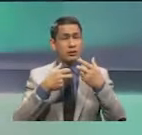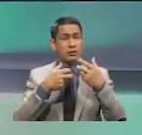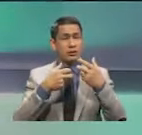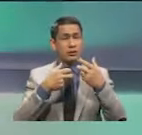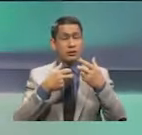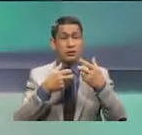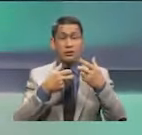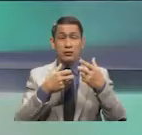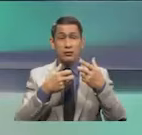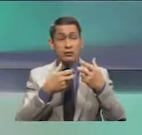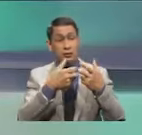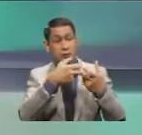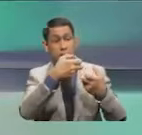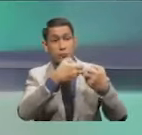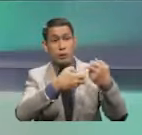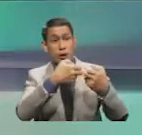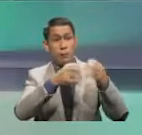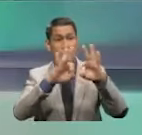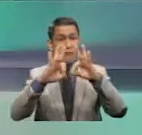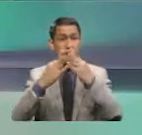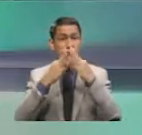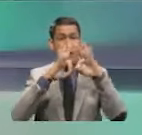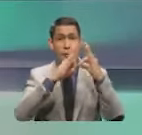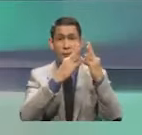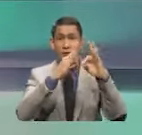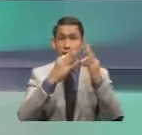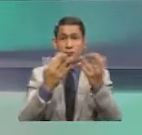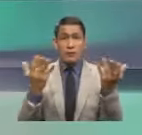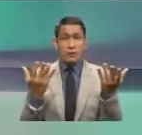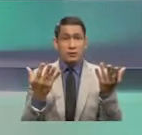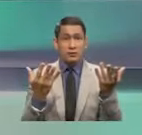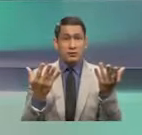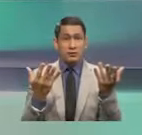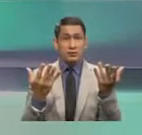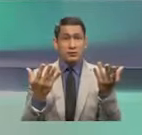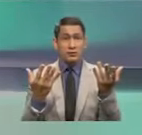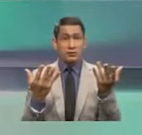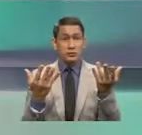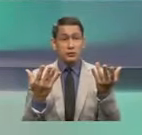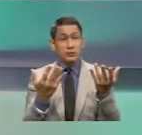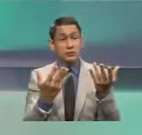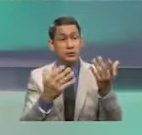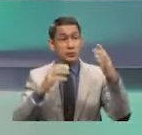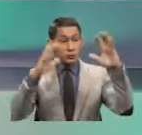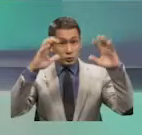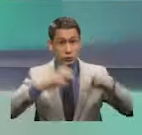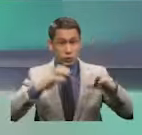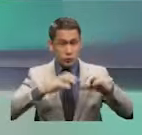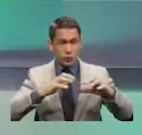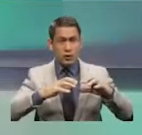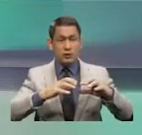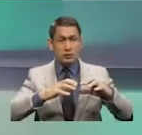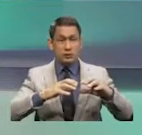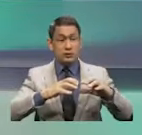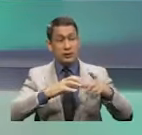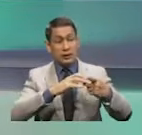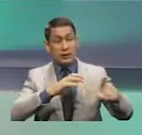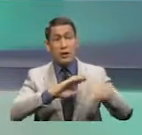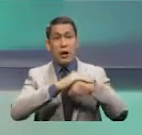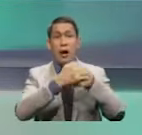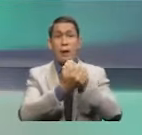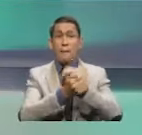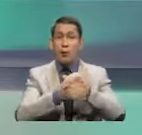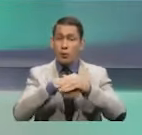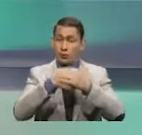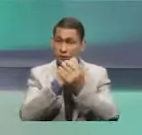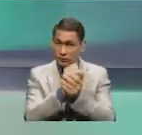realmente lo que le ocurre a estas familias. Hay personas que le han sacado provecho al temporal y, como dice el viejo refrán, al mal